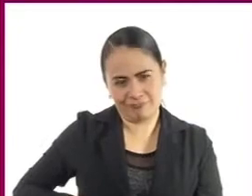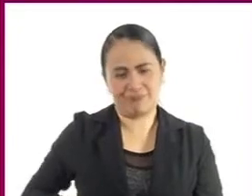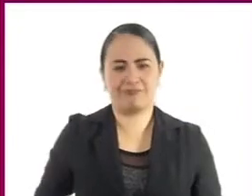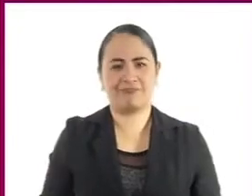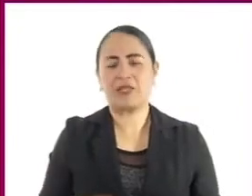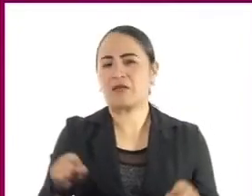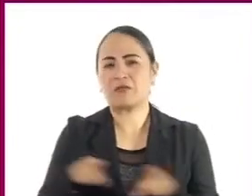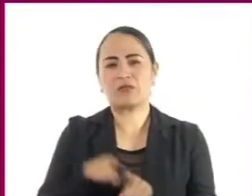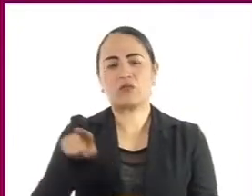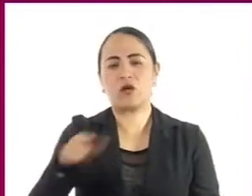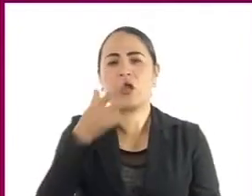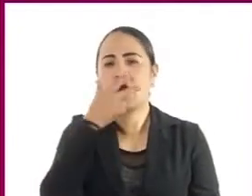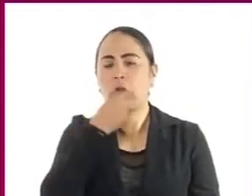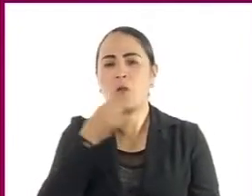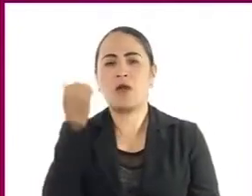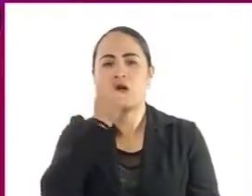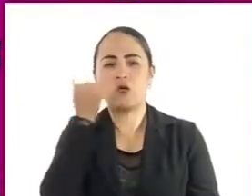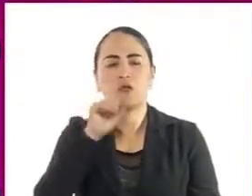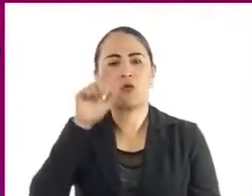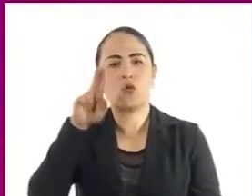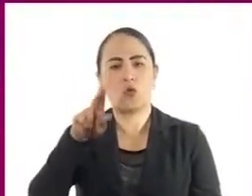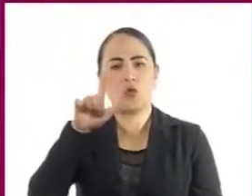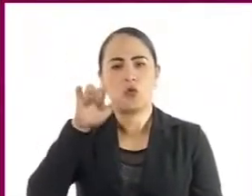pregunta el alumno Ulises. Acompáñenos.